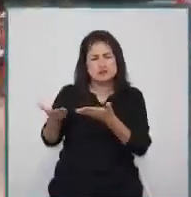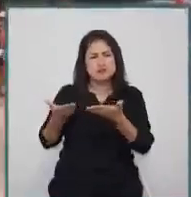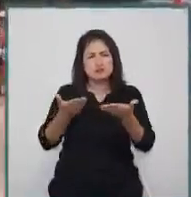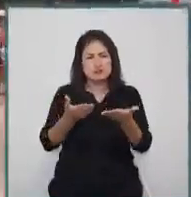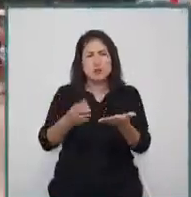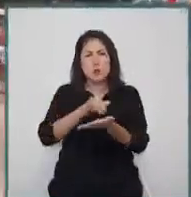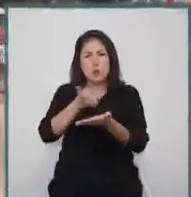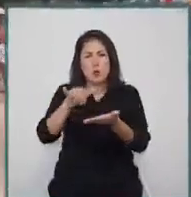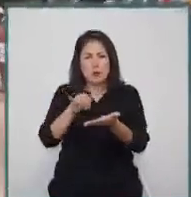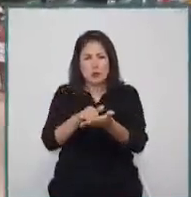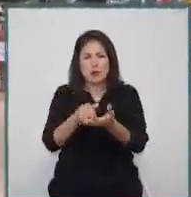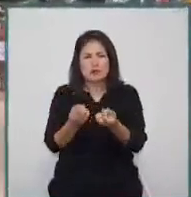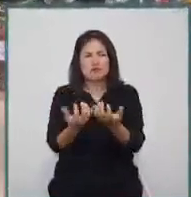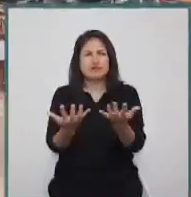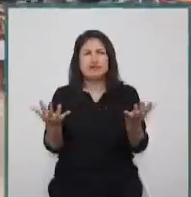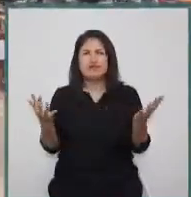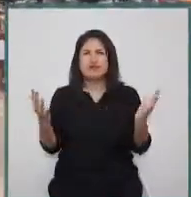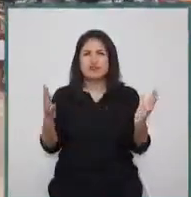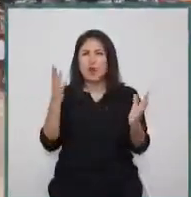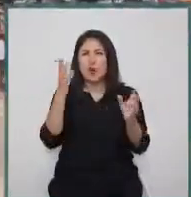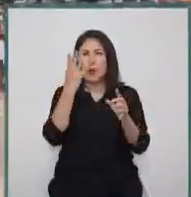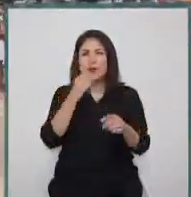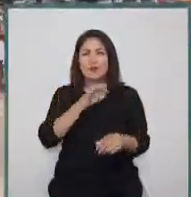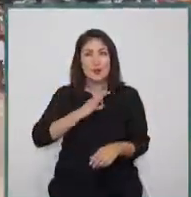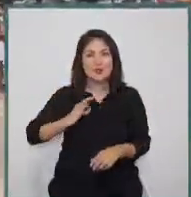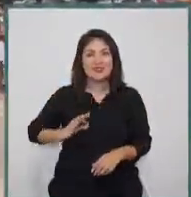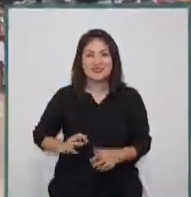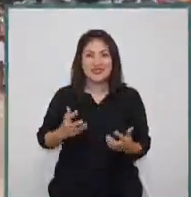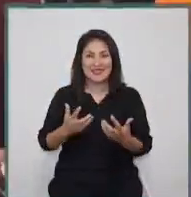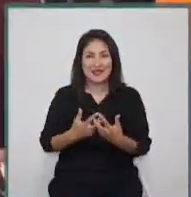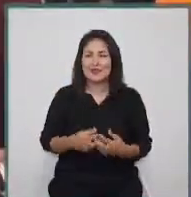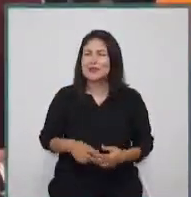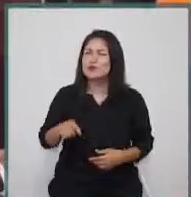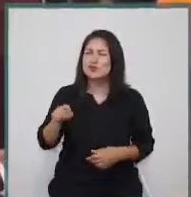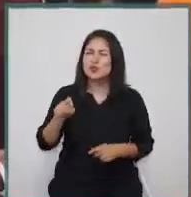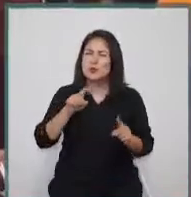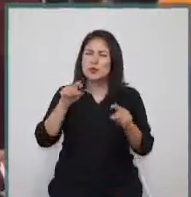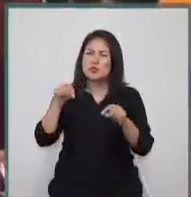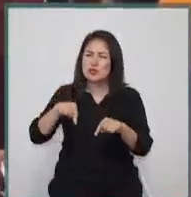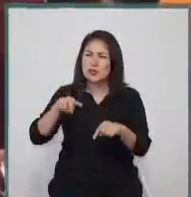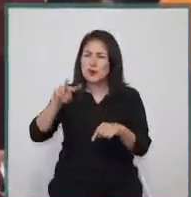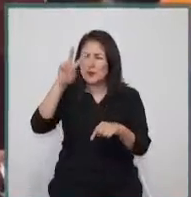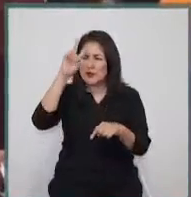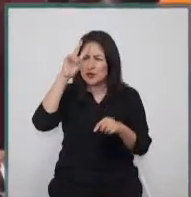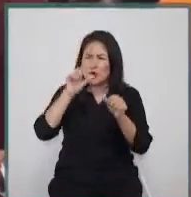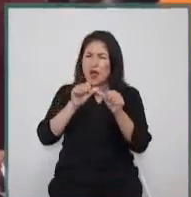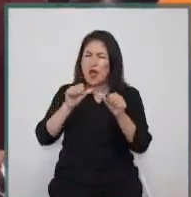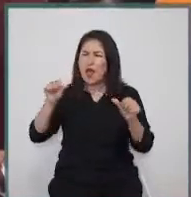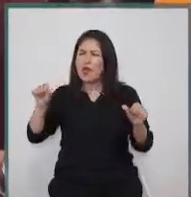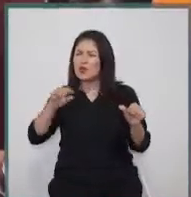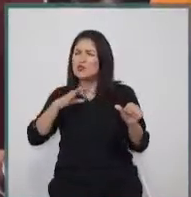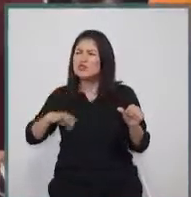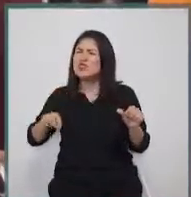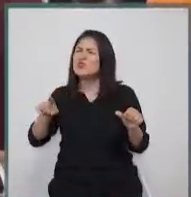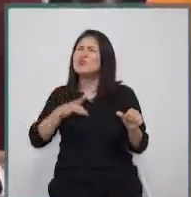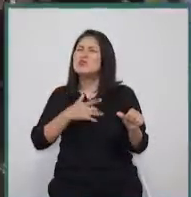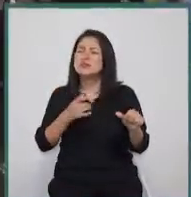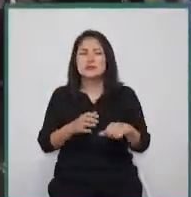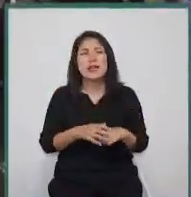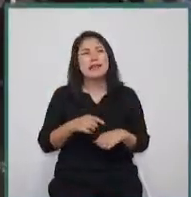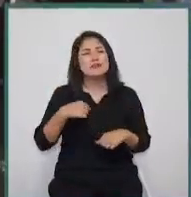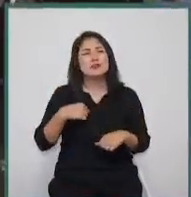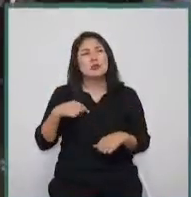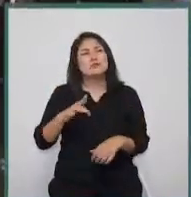Libre, que nos han brindado justo este parque que tiene toda esa temática china, ¿no? ¿Cómo te sientes de celebrar en un país tan lejano como Perú el Año Nuevo Chino?